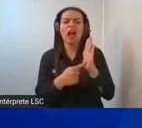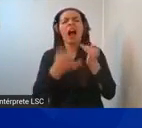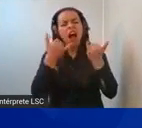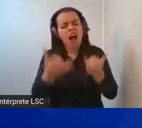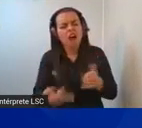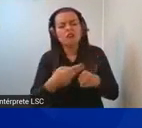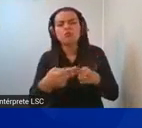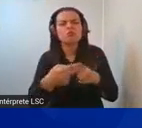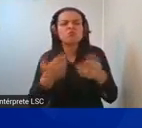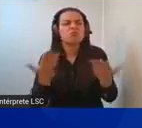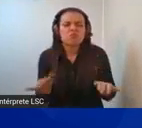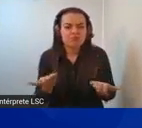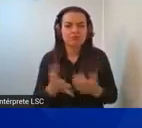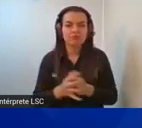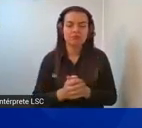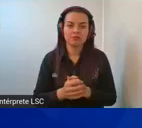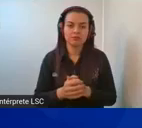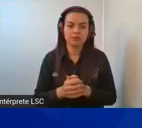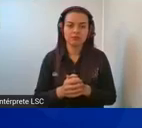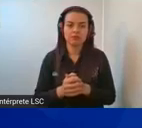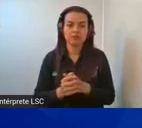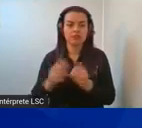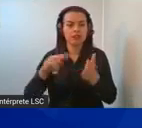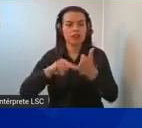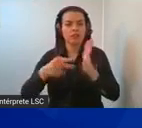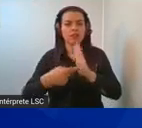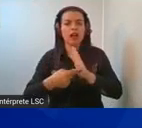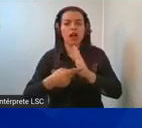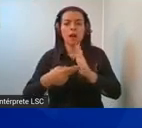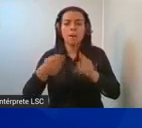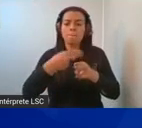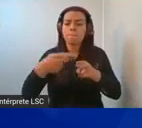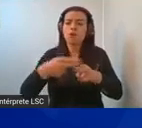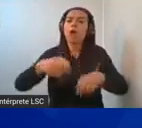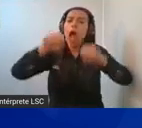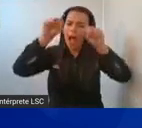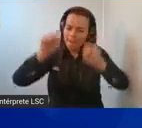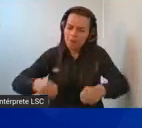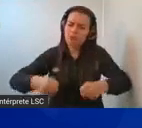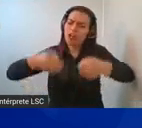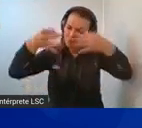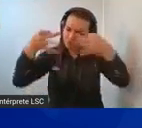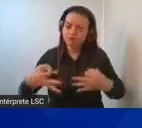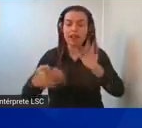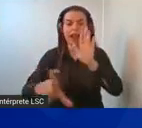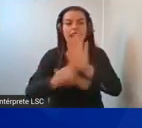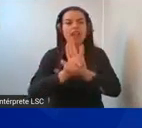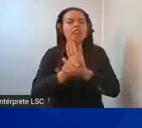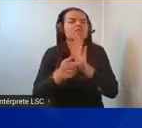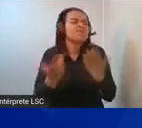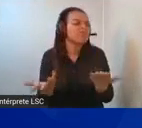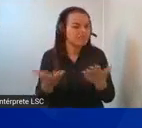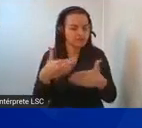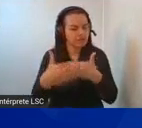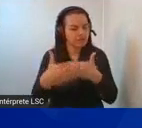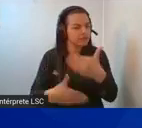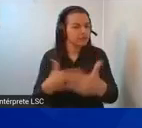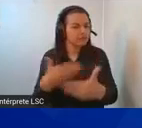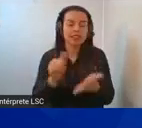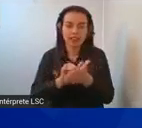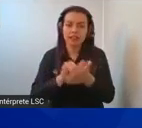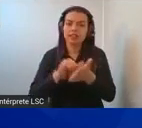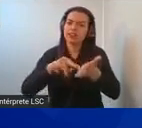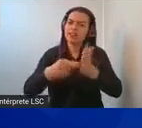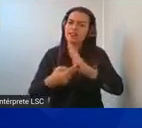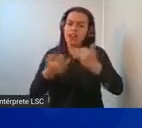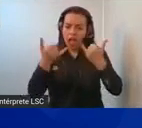ya con la ley para aprobar formalmente la ley? ¿Y cómo funcionan los tiempos de aquí